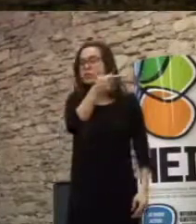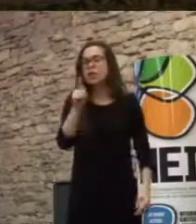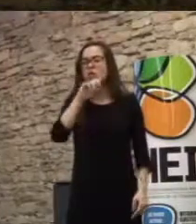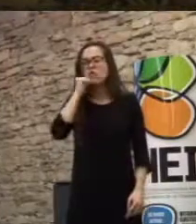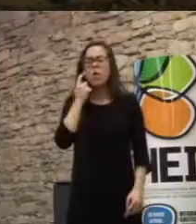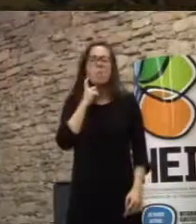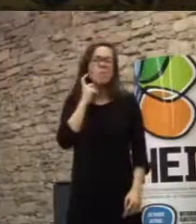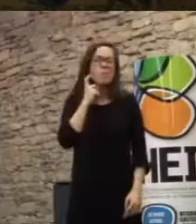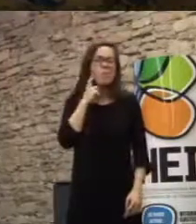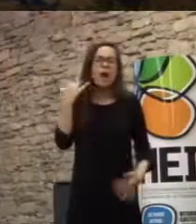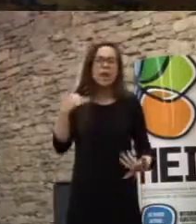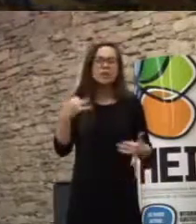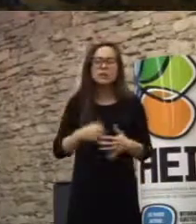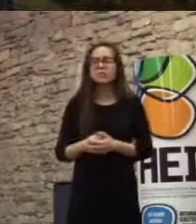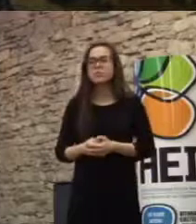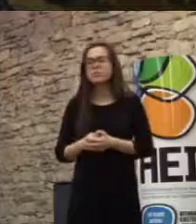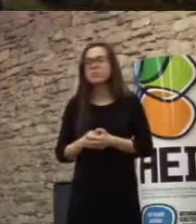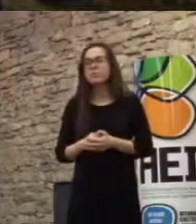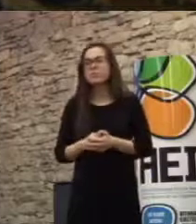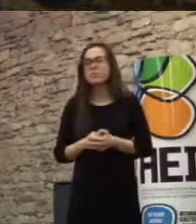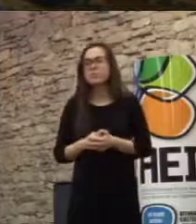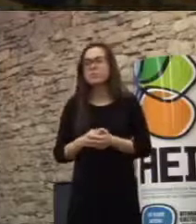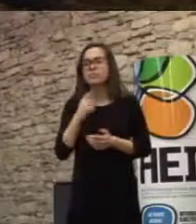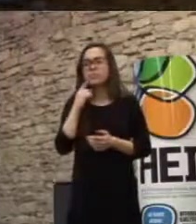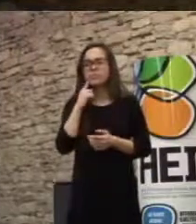de muelas impuestos